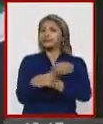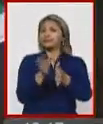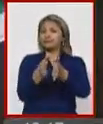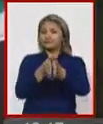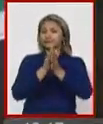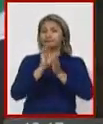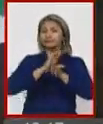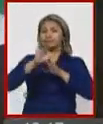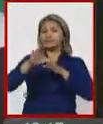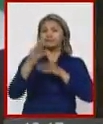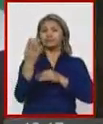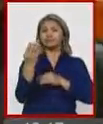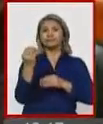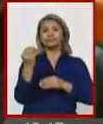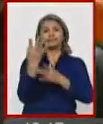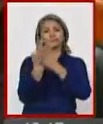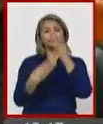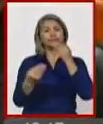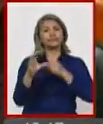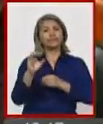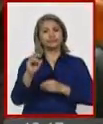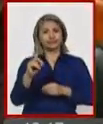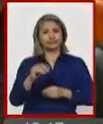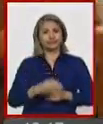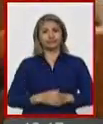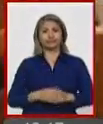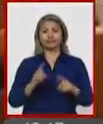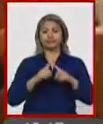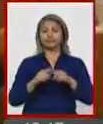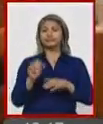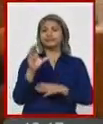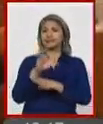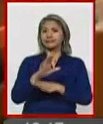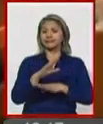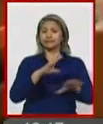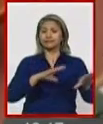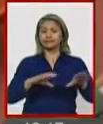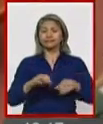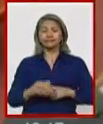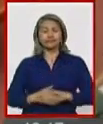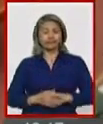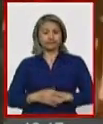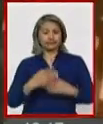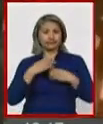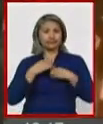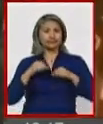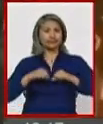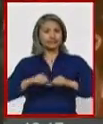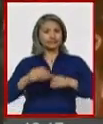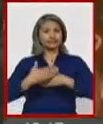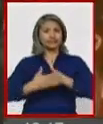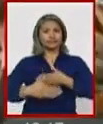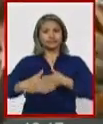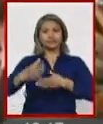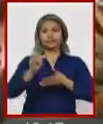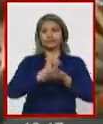pedir la aprobación total del nuevo código del sistema penal entretanto la medida de presión y acciones movilizadas se realizarán en el transcurso de la